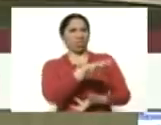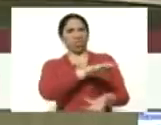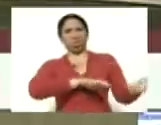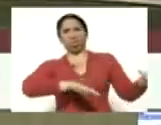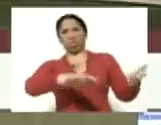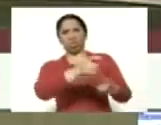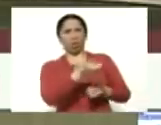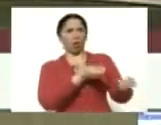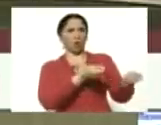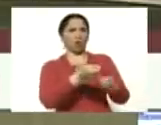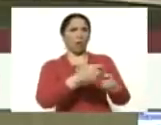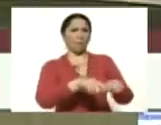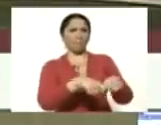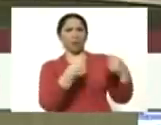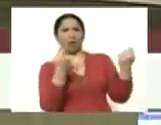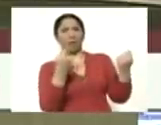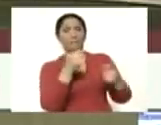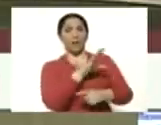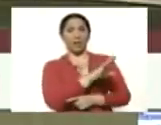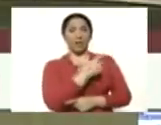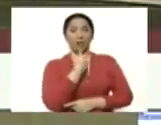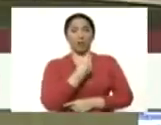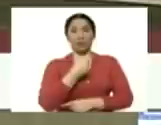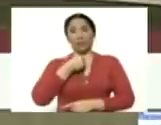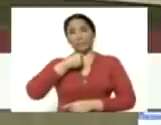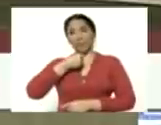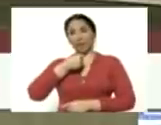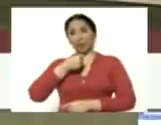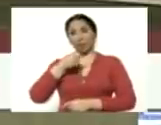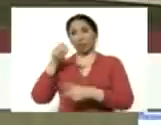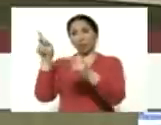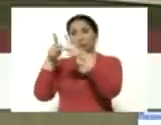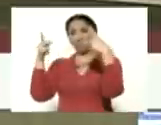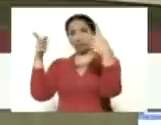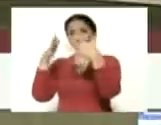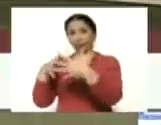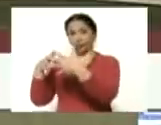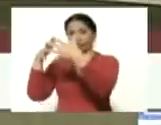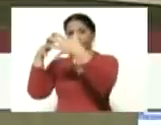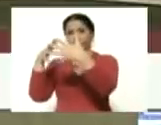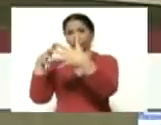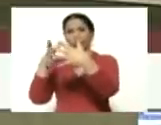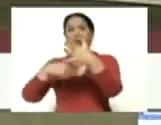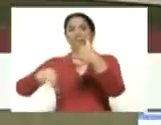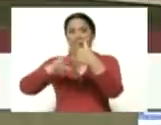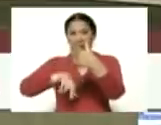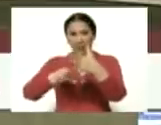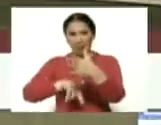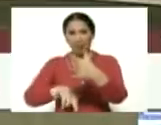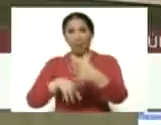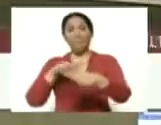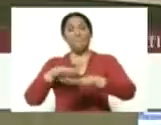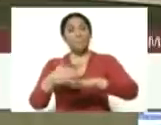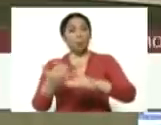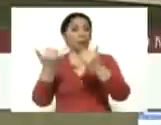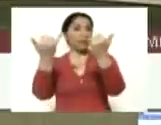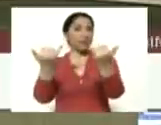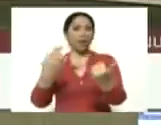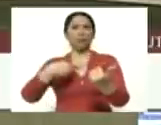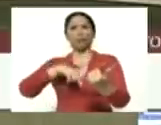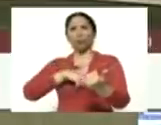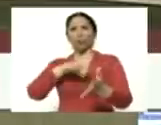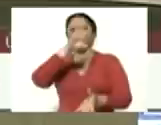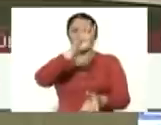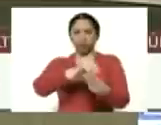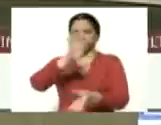en el país. Esto lo dice el periodista de Associated Press. Lo voy a repetir, porque es ya, digamos, su